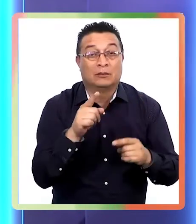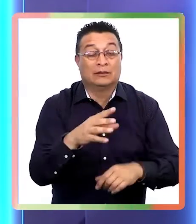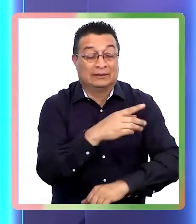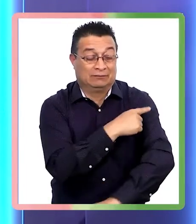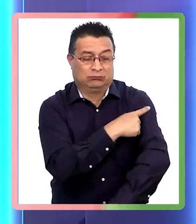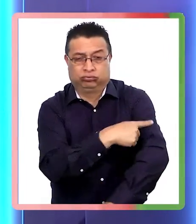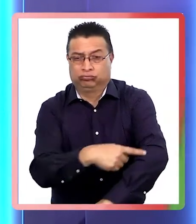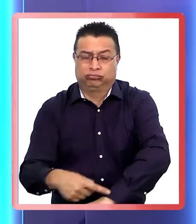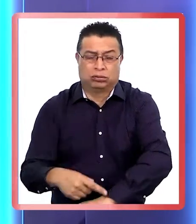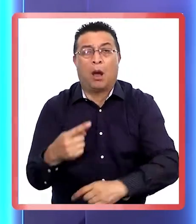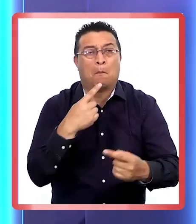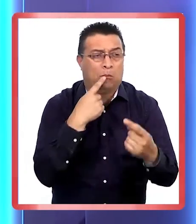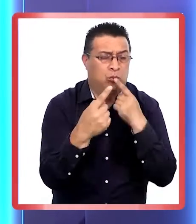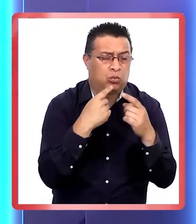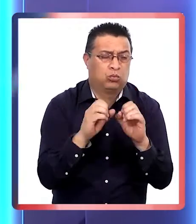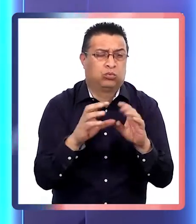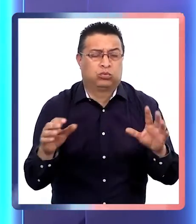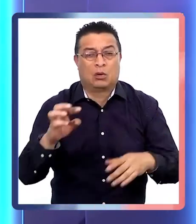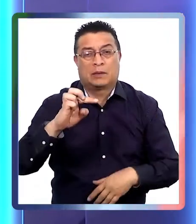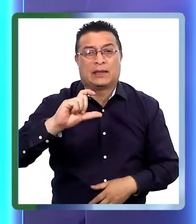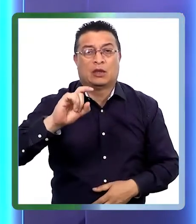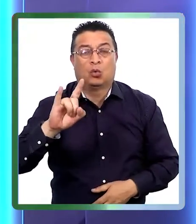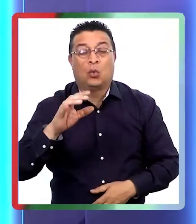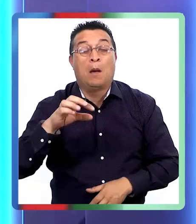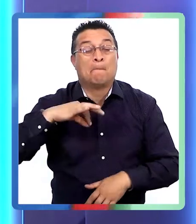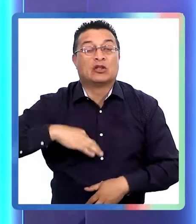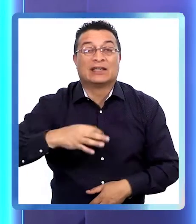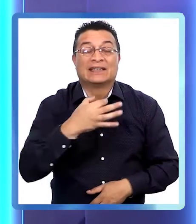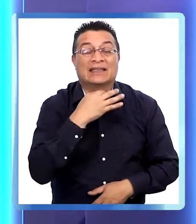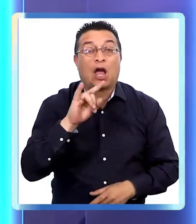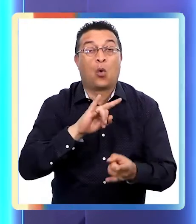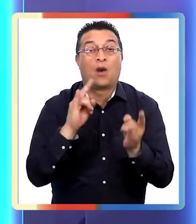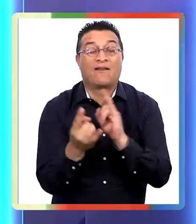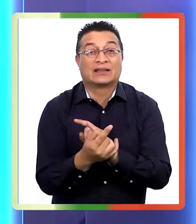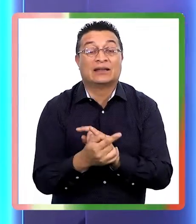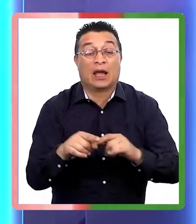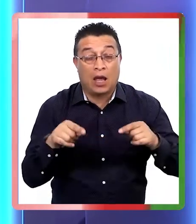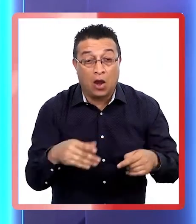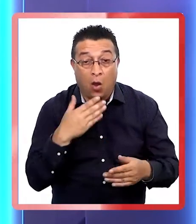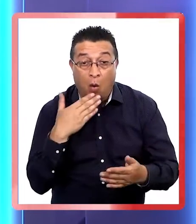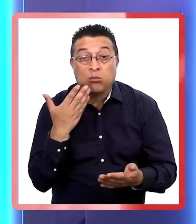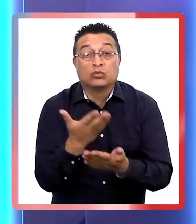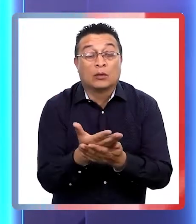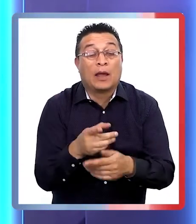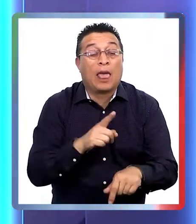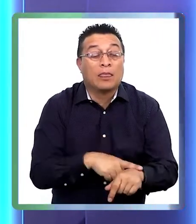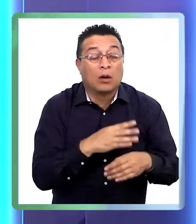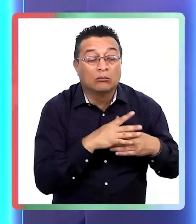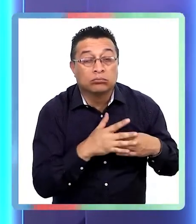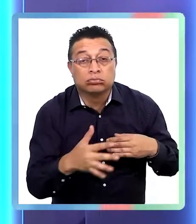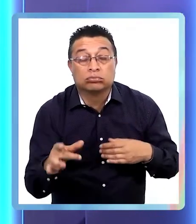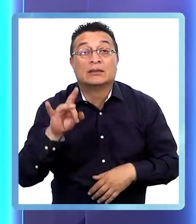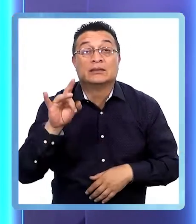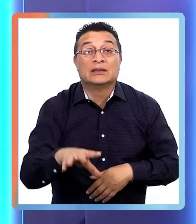Fíjese que desde Arica Magallanes nos han hecho muchas preguntas respecto de la PGU, la Pensión Garantizada Universal, y nos dicen, por ejemplo, desde el momento de la postulación, ¿cuánto tiempo